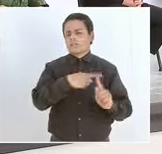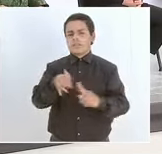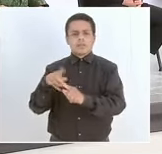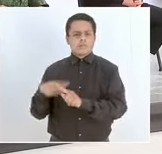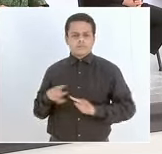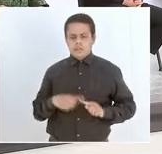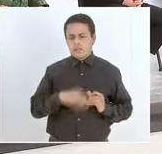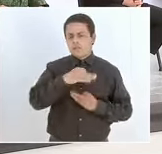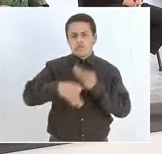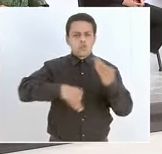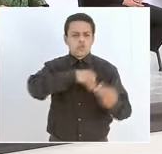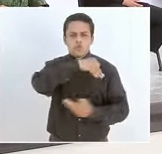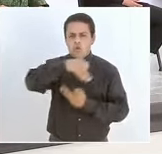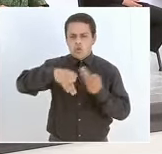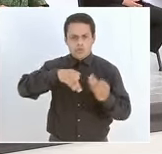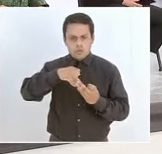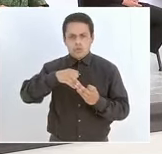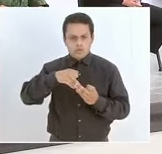estamos trabajando